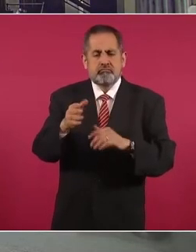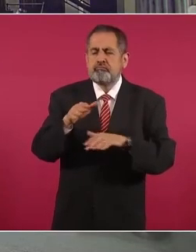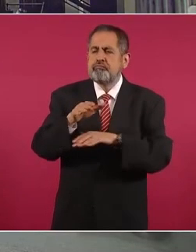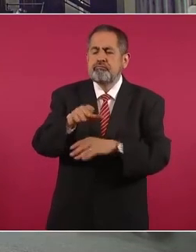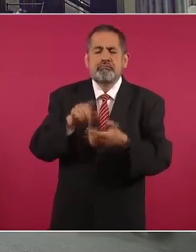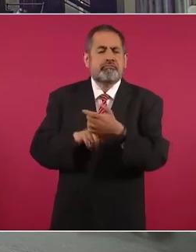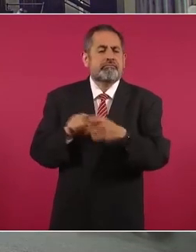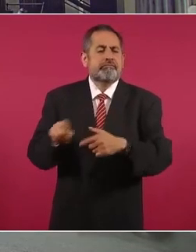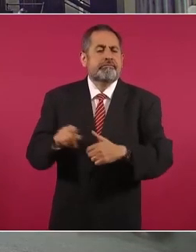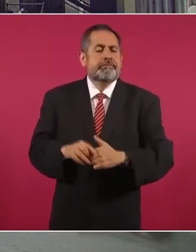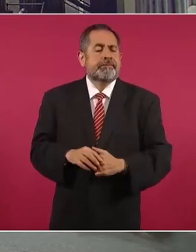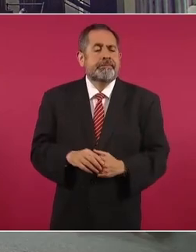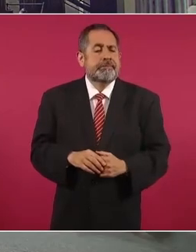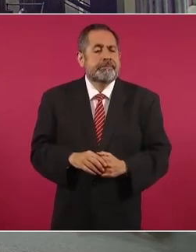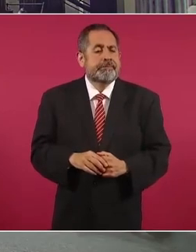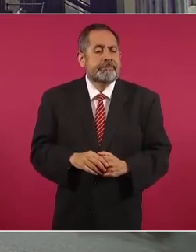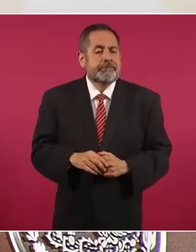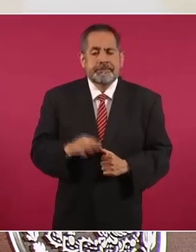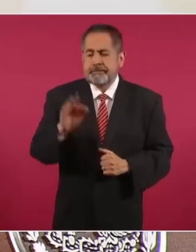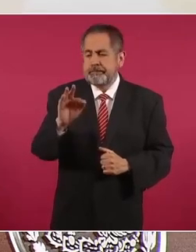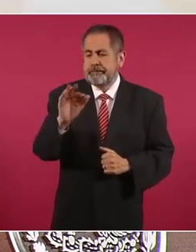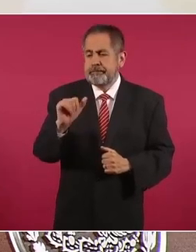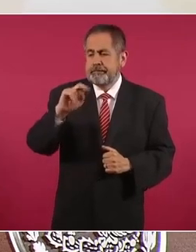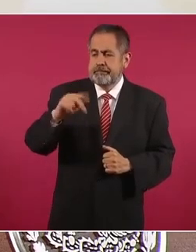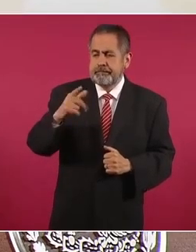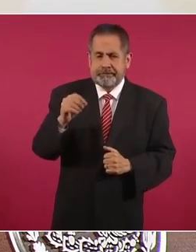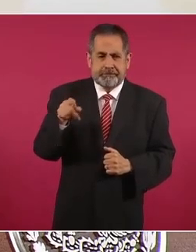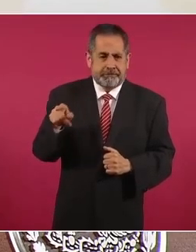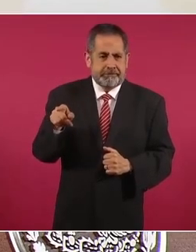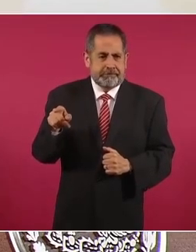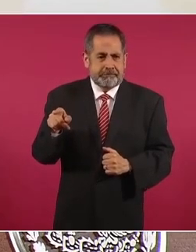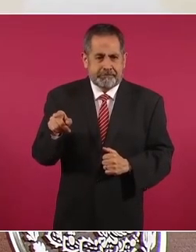sobre el fango.